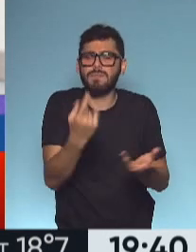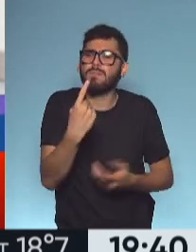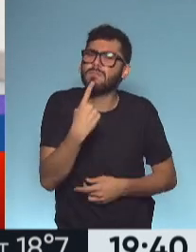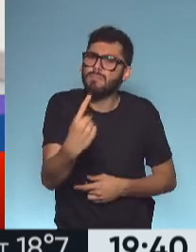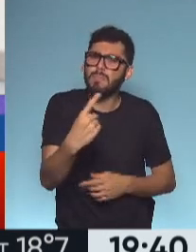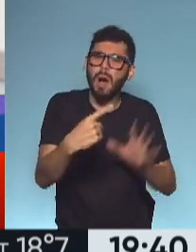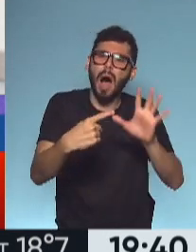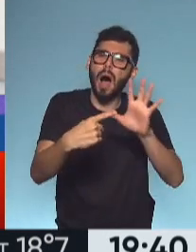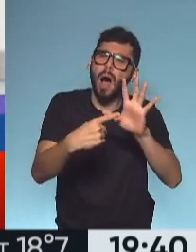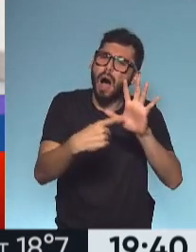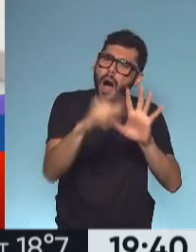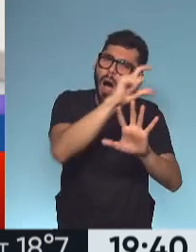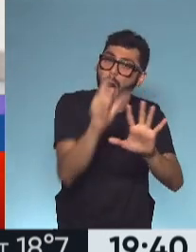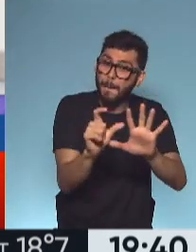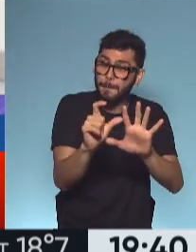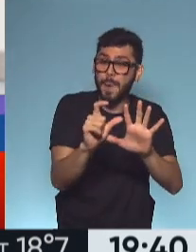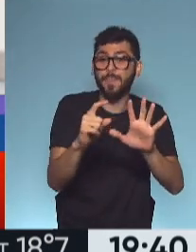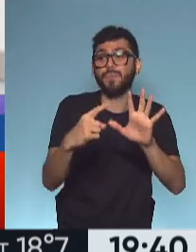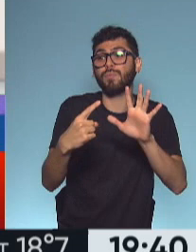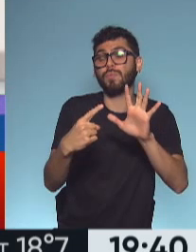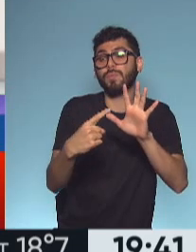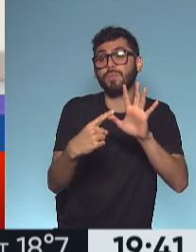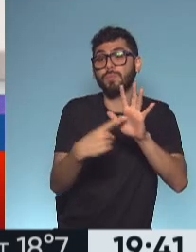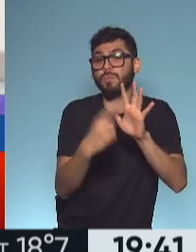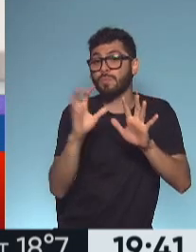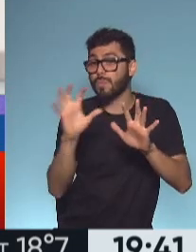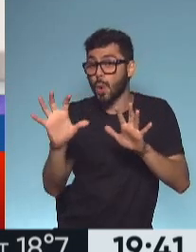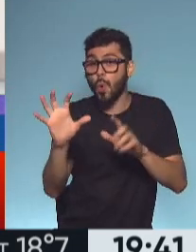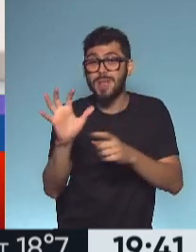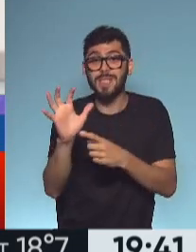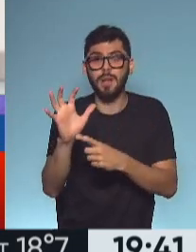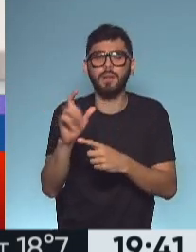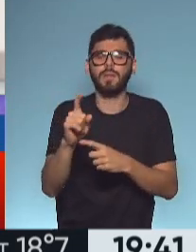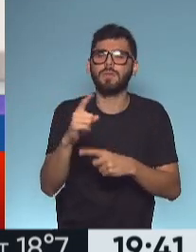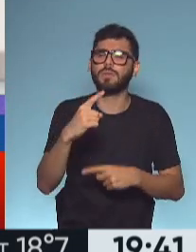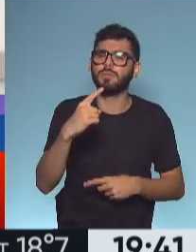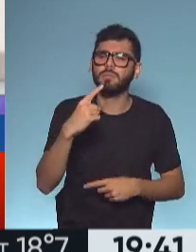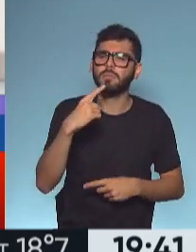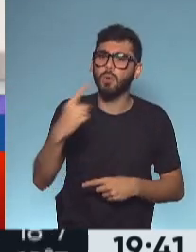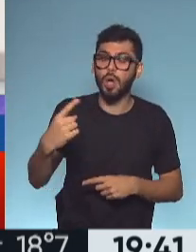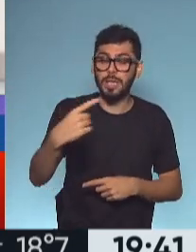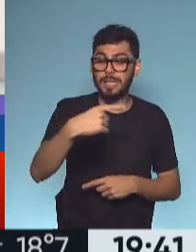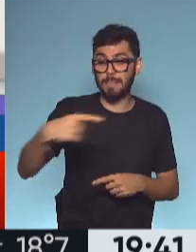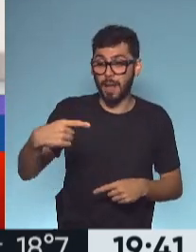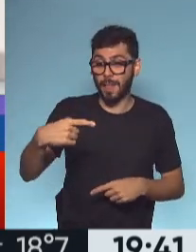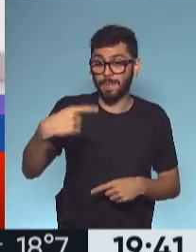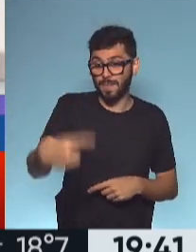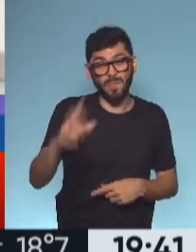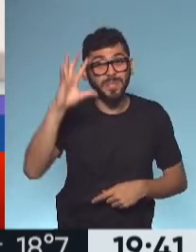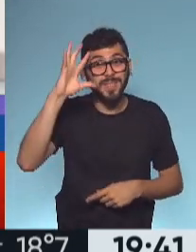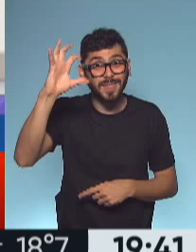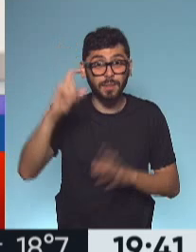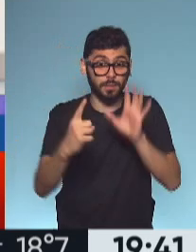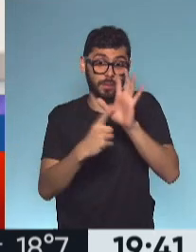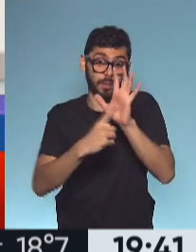región metropolitana que corresponde a la provincia de Buenos Aires, si está muy claro que la próxima semana, recordemos que la medida tenía vigencia hasta